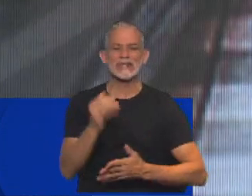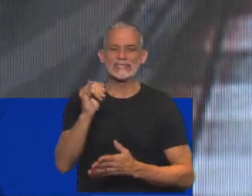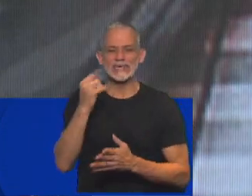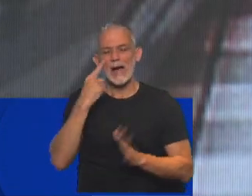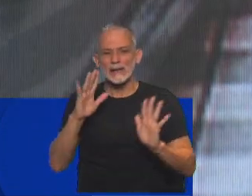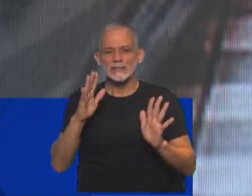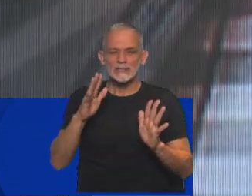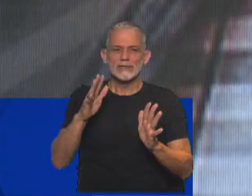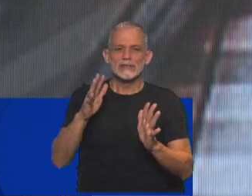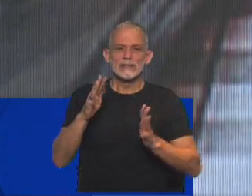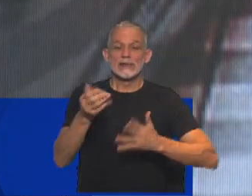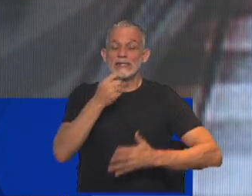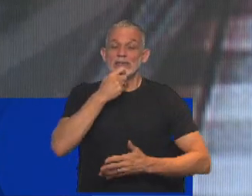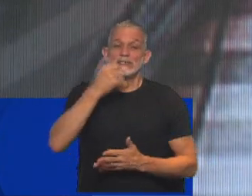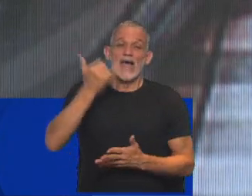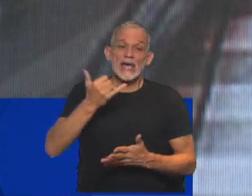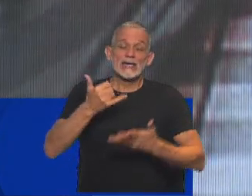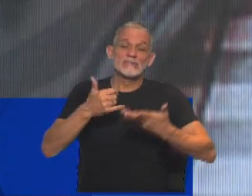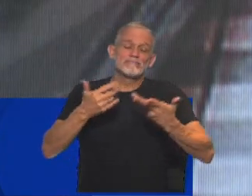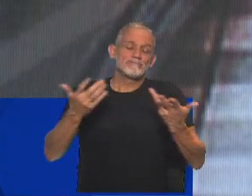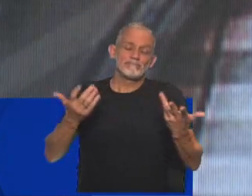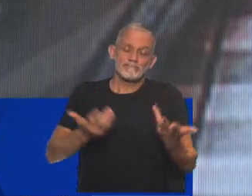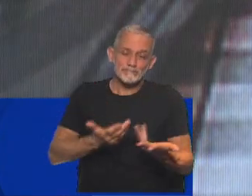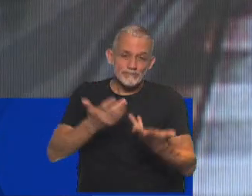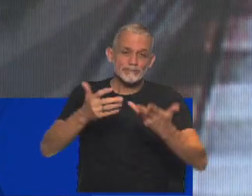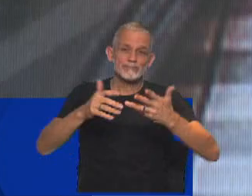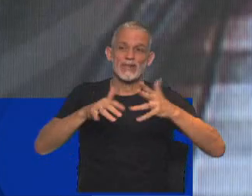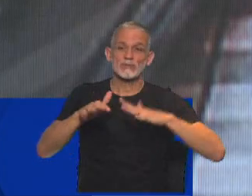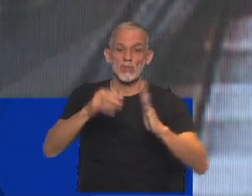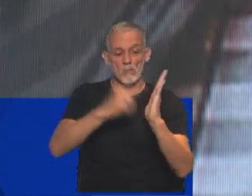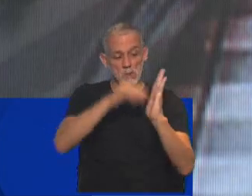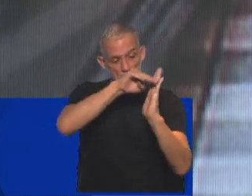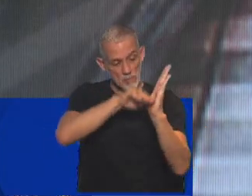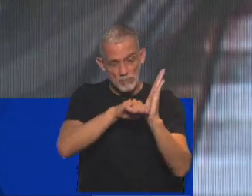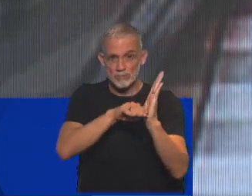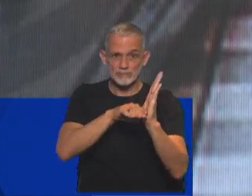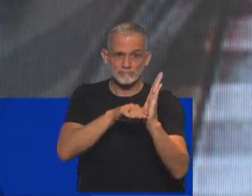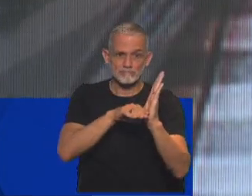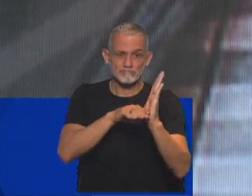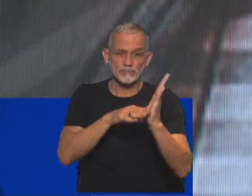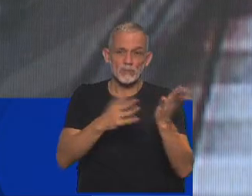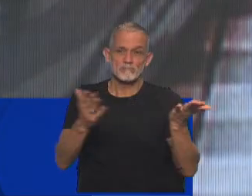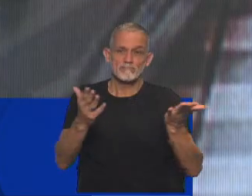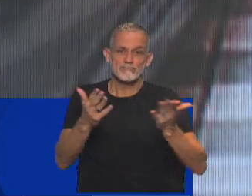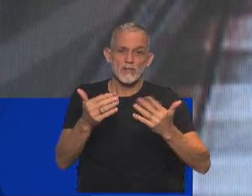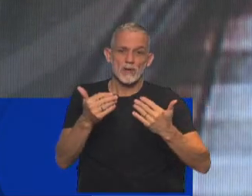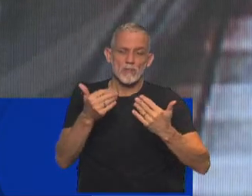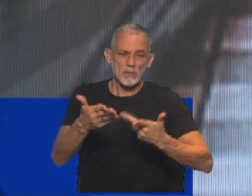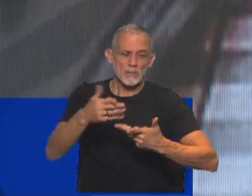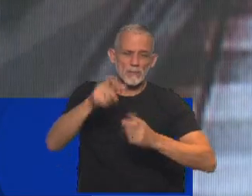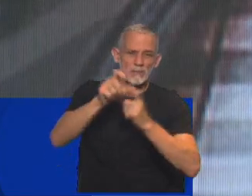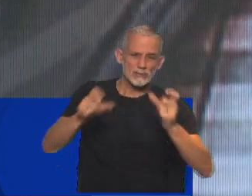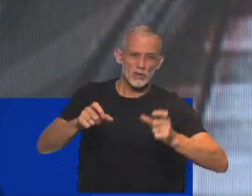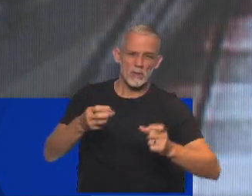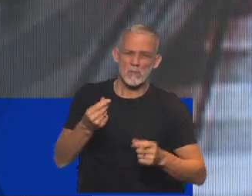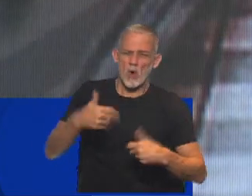que comprender de que si hubiese una situación de que tal vez la norma no está siendo onerosa para la gente, tiene que pagar mucho impuesto,